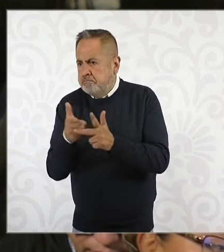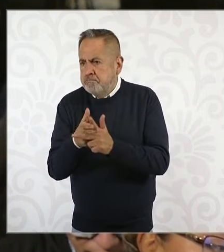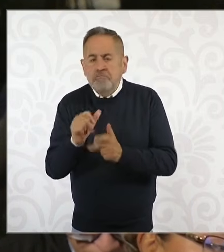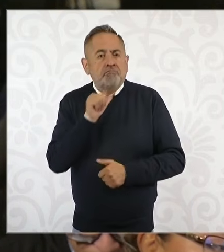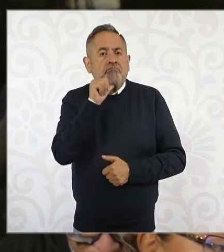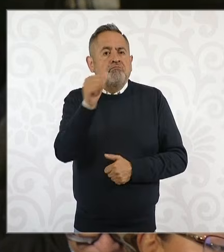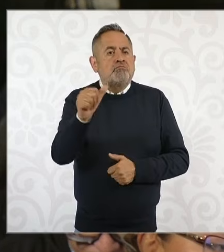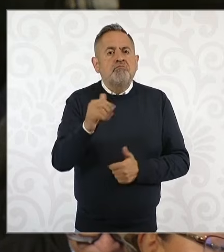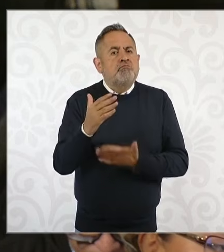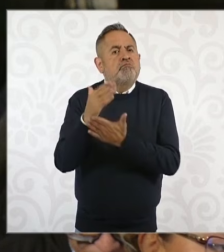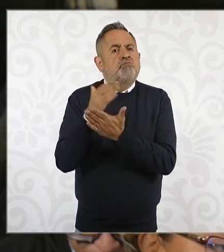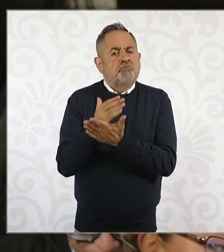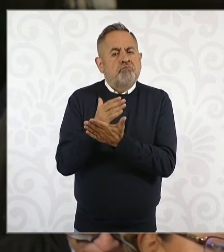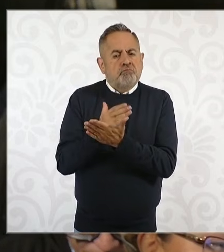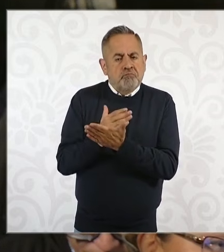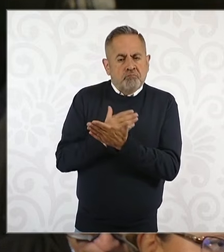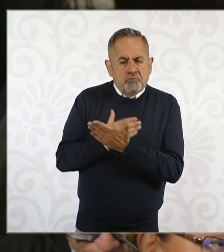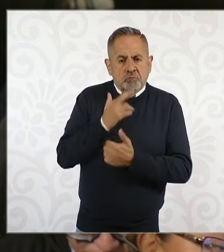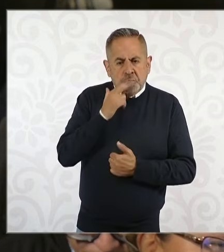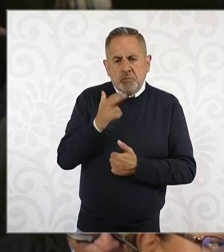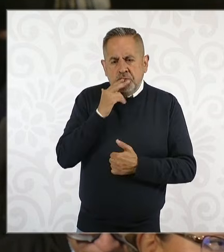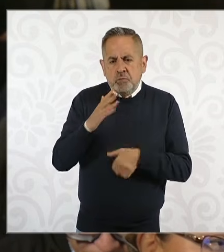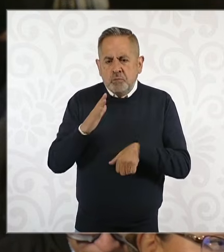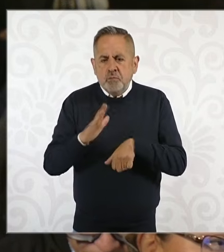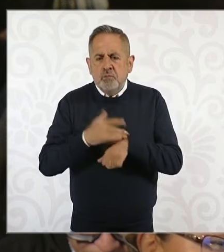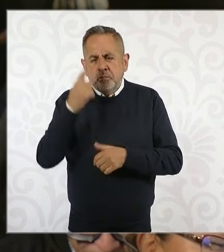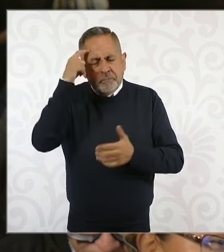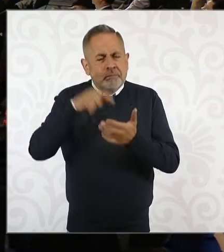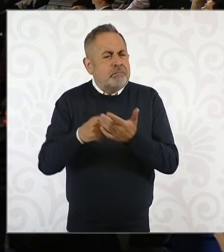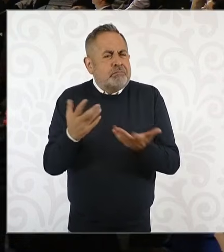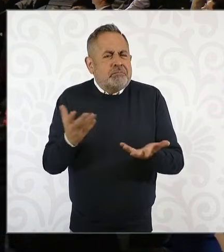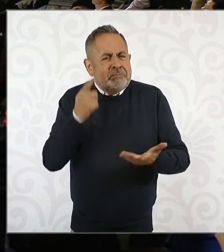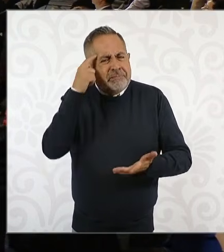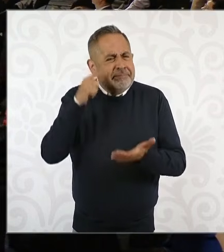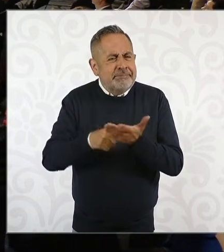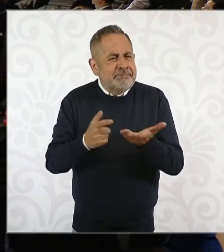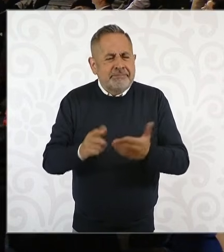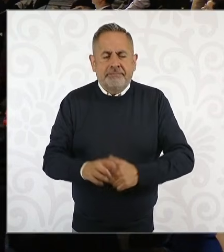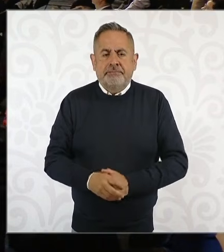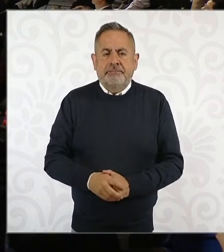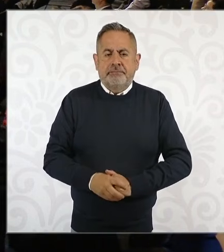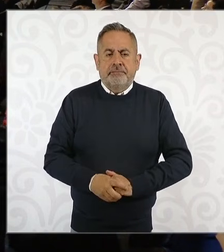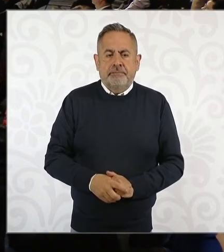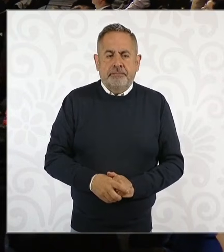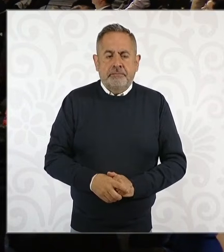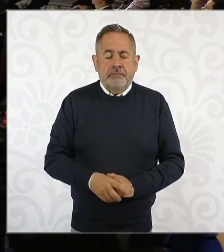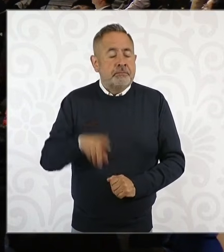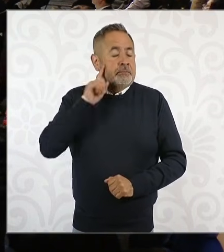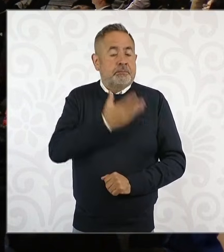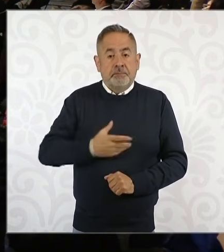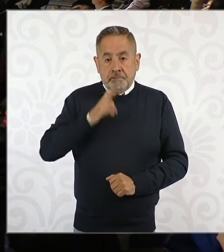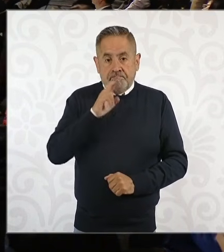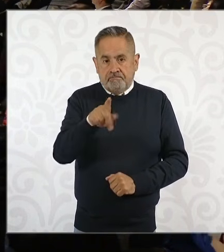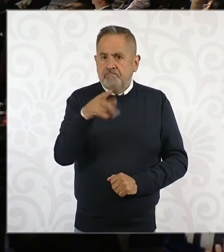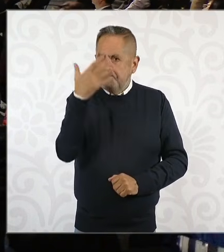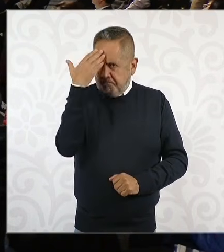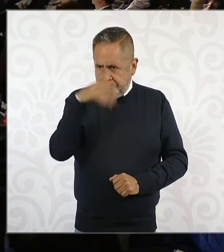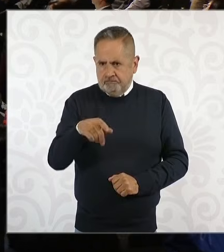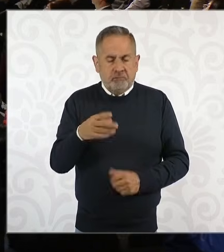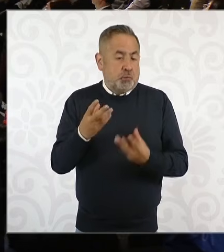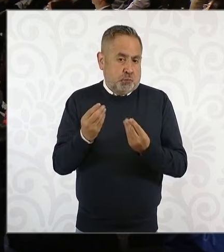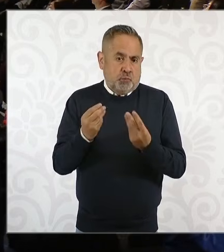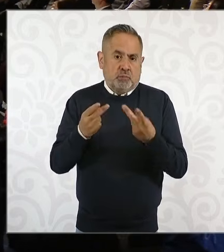se hicieron que están dando como resultado esta disminución en homicidios? Bueno, hay, como ustedes saben, una presencia muy